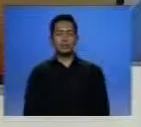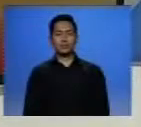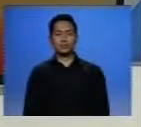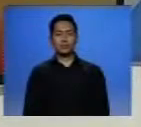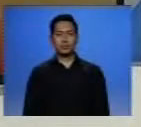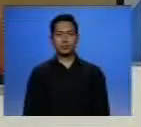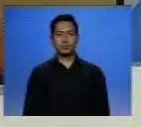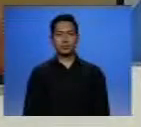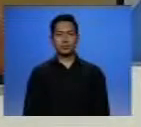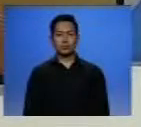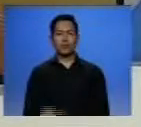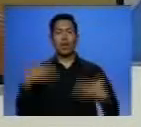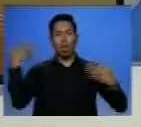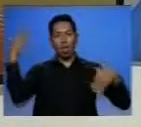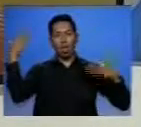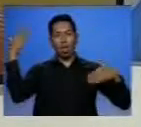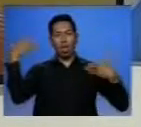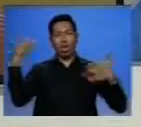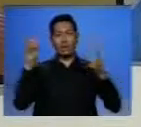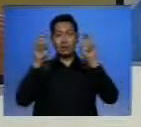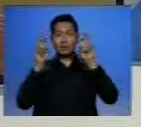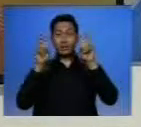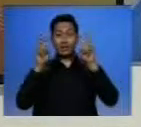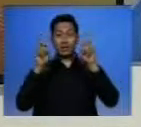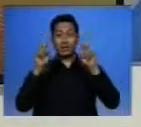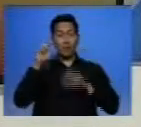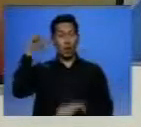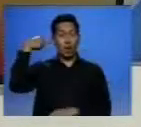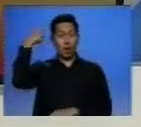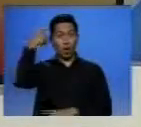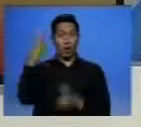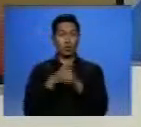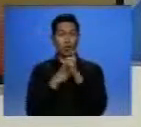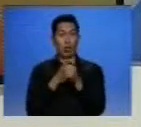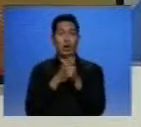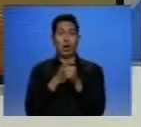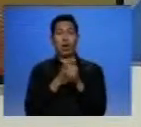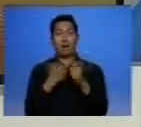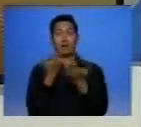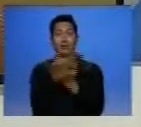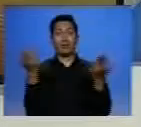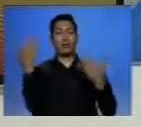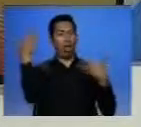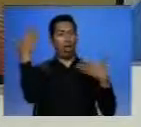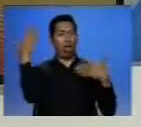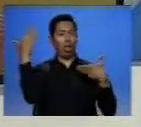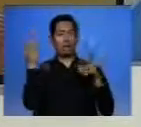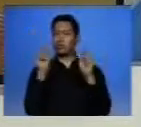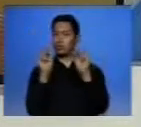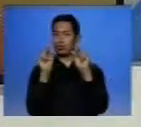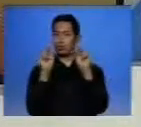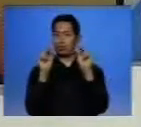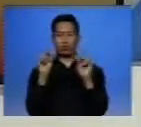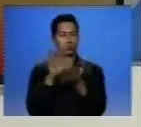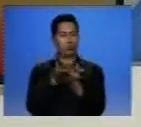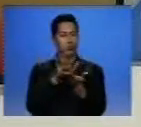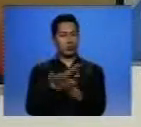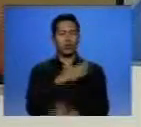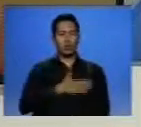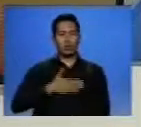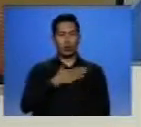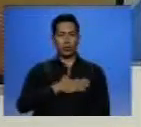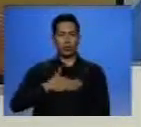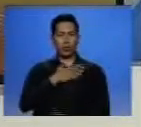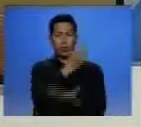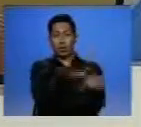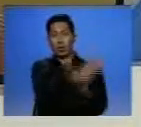Y evitar politizar el tema del estado de excepción decretado por la emergencia del volcán Cotopaxi. Ese es el llamado que hizo el secretario de